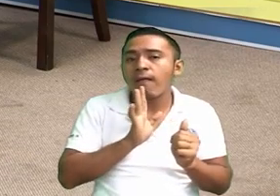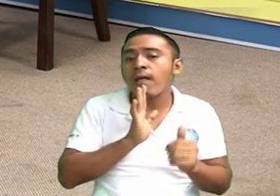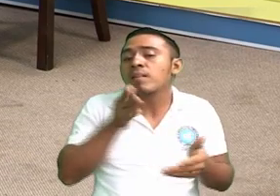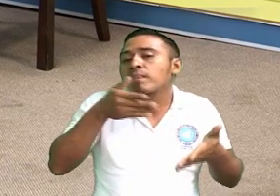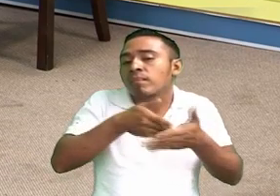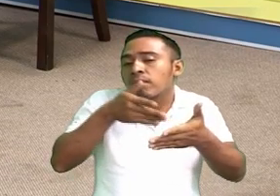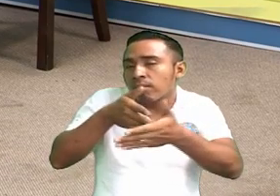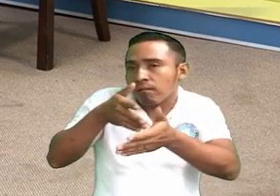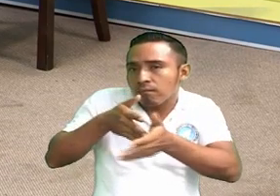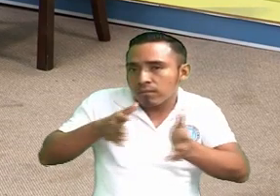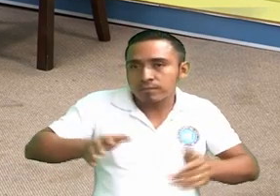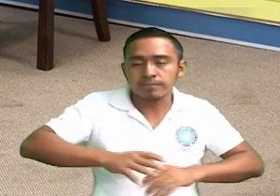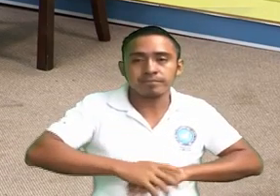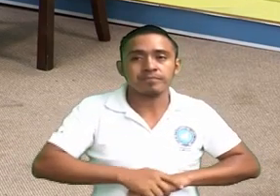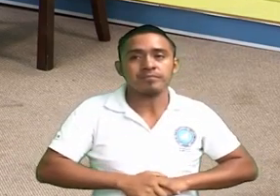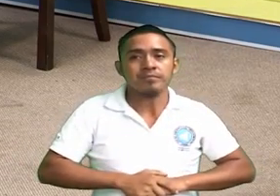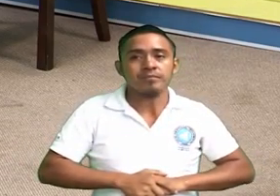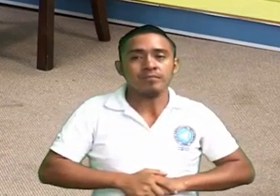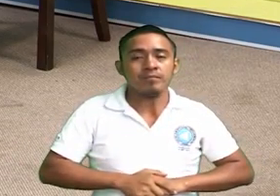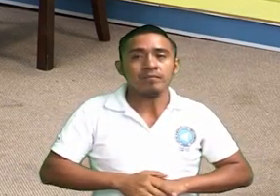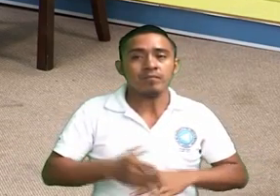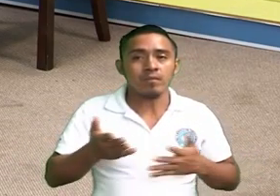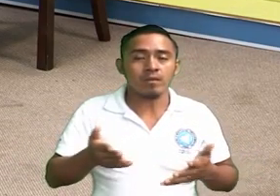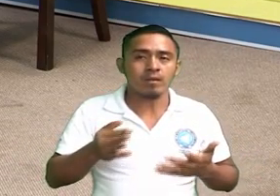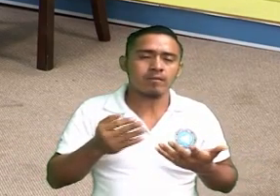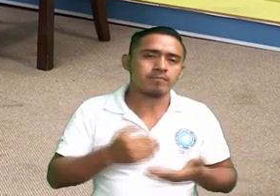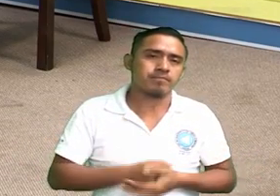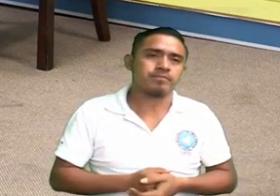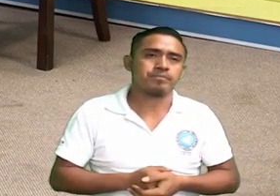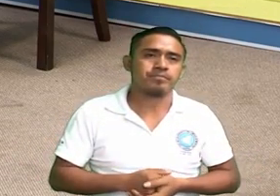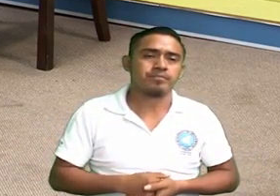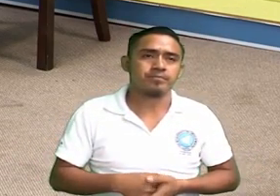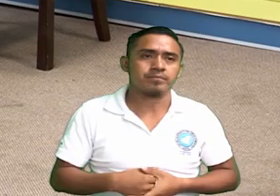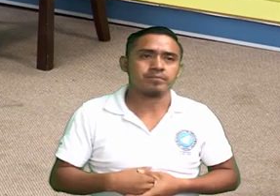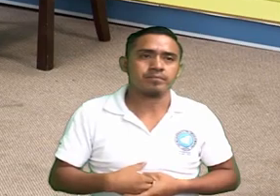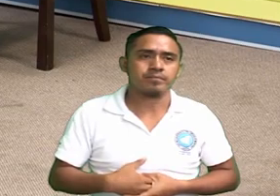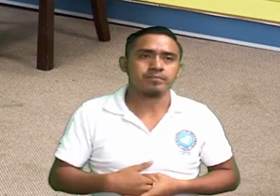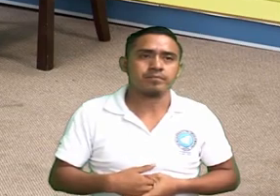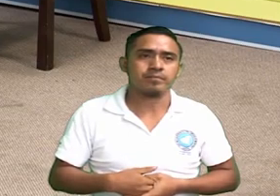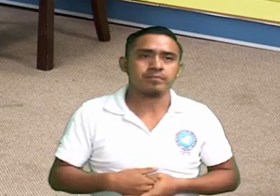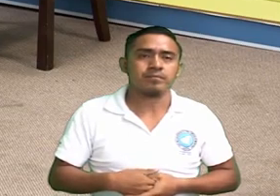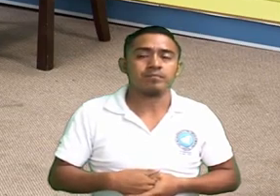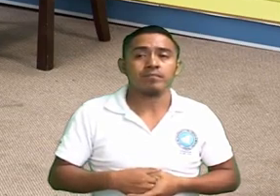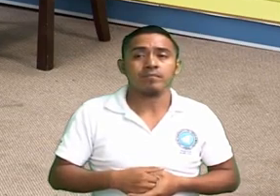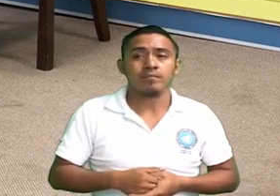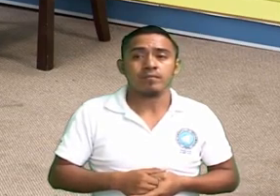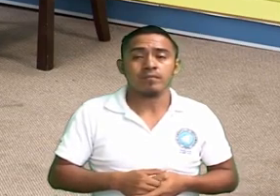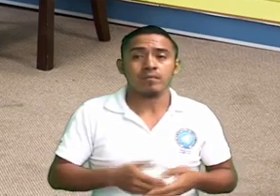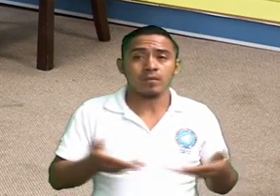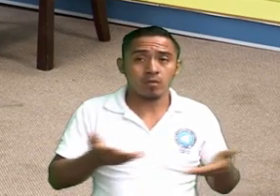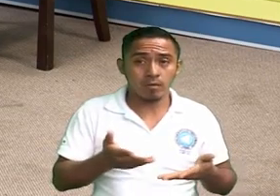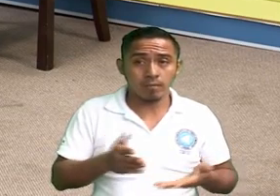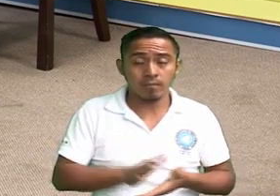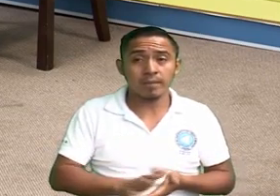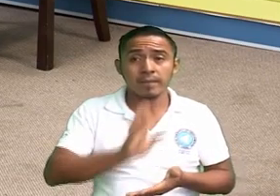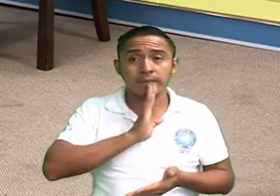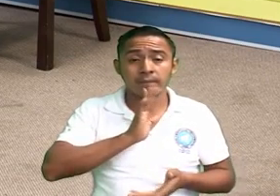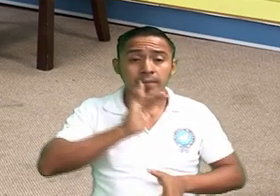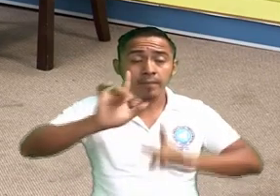los nicaragüenses. ¿Cómo los padres pueden estar seguros de que los niños o las niñas tienen